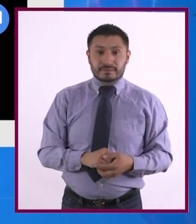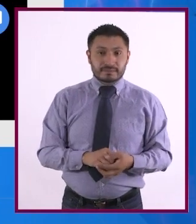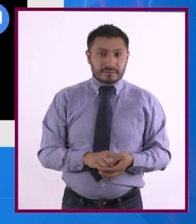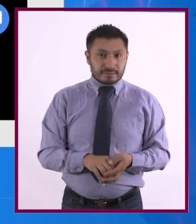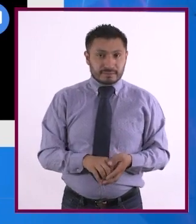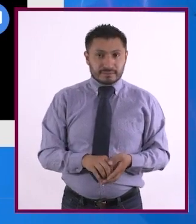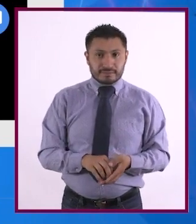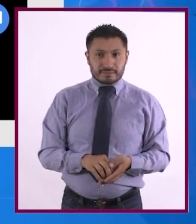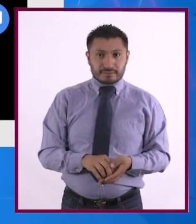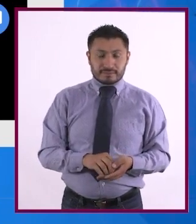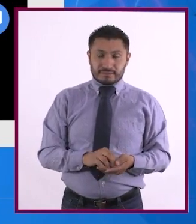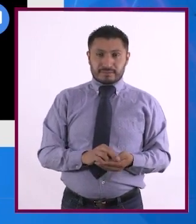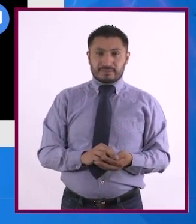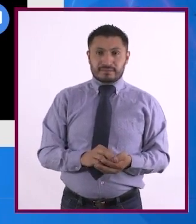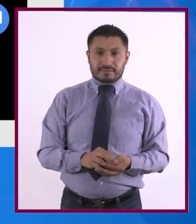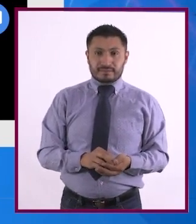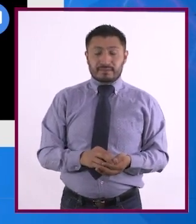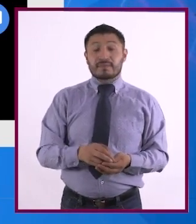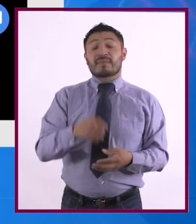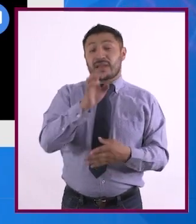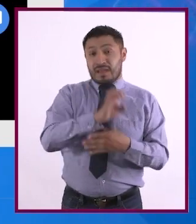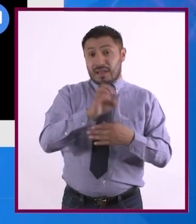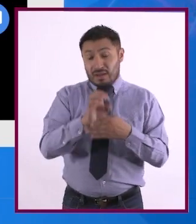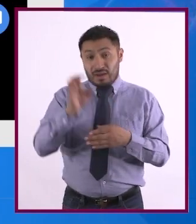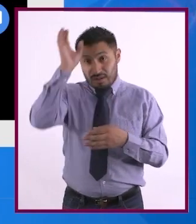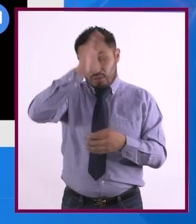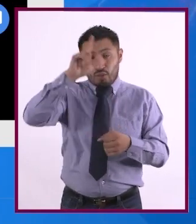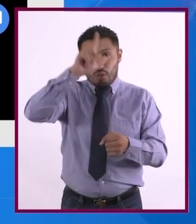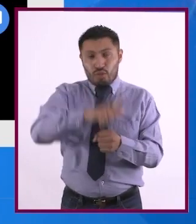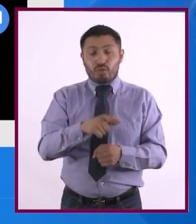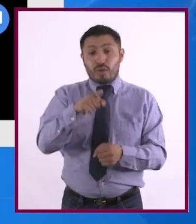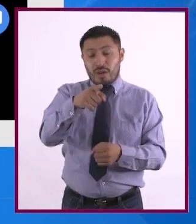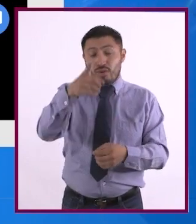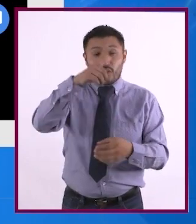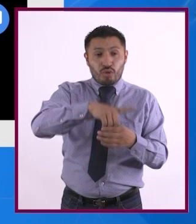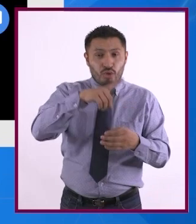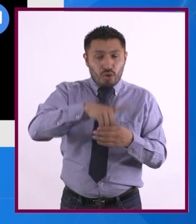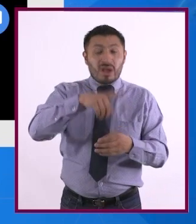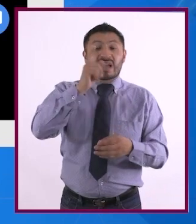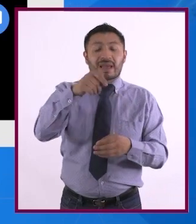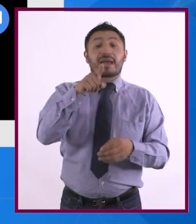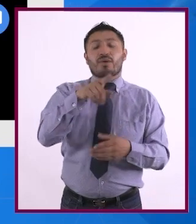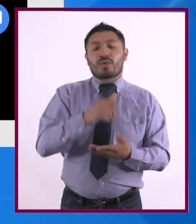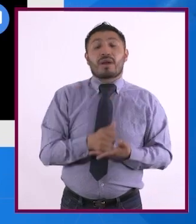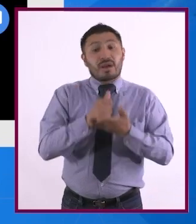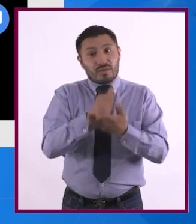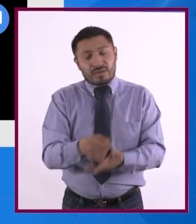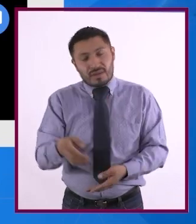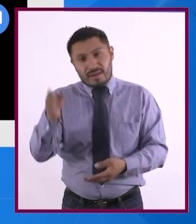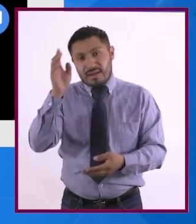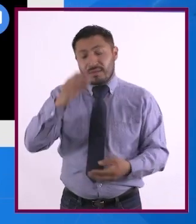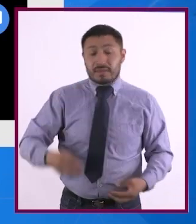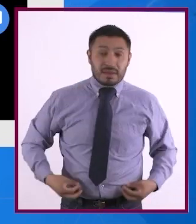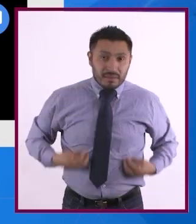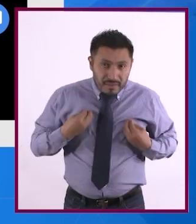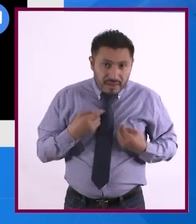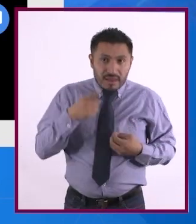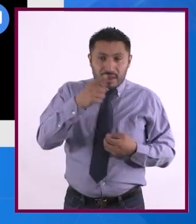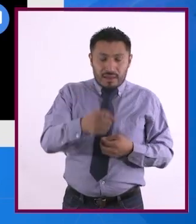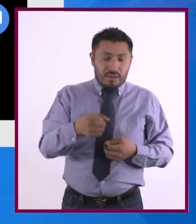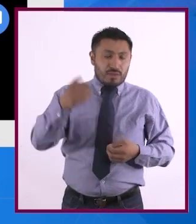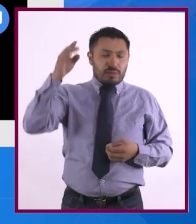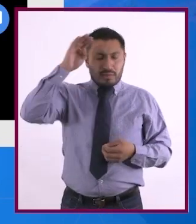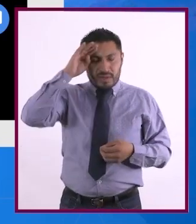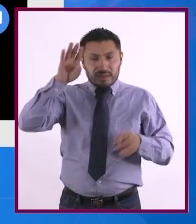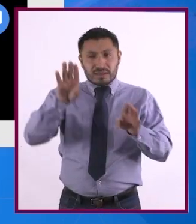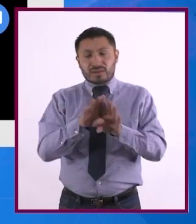que pueden mermar mi deseo para donar los órganos. Entonces, la cultura de la donación te permite vivir también valores como el servicio, como el